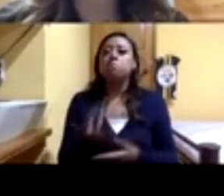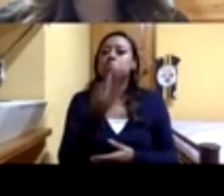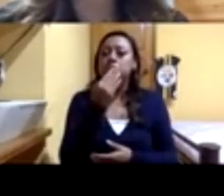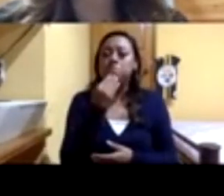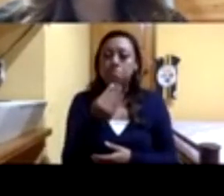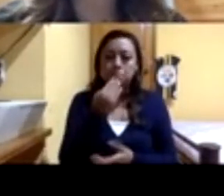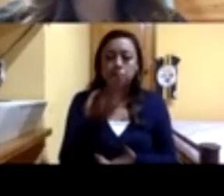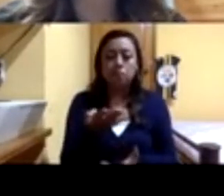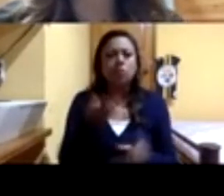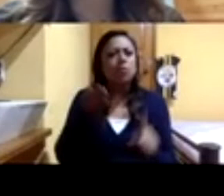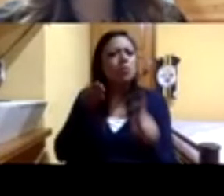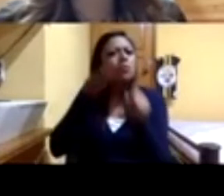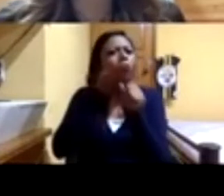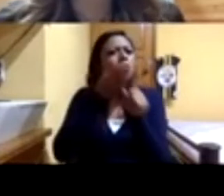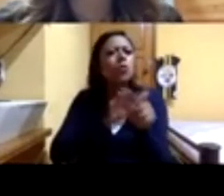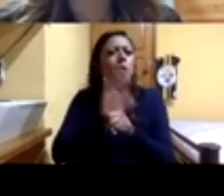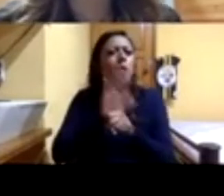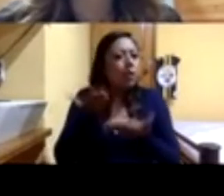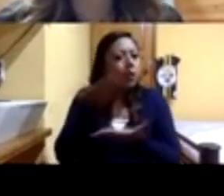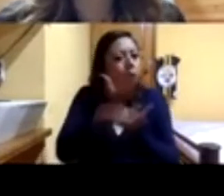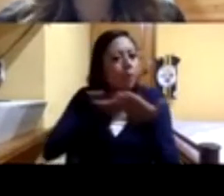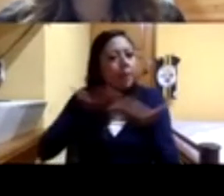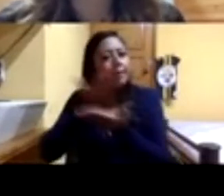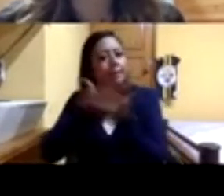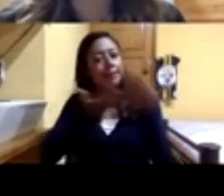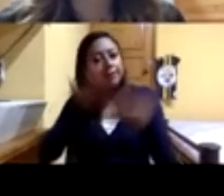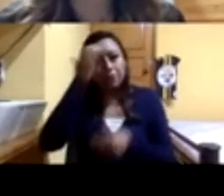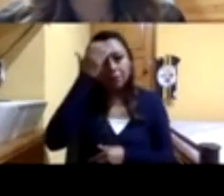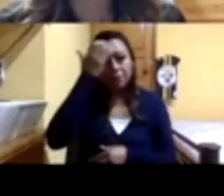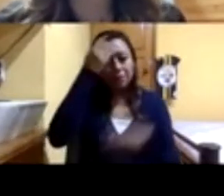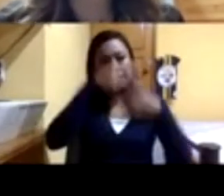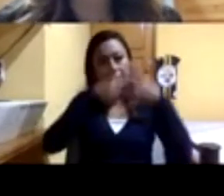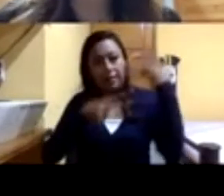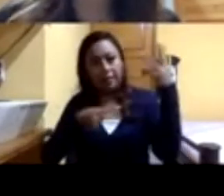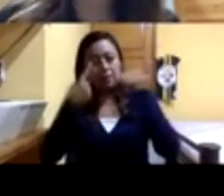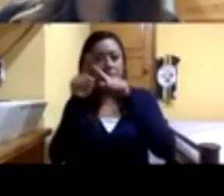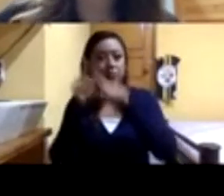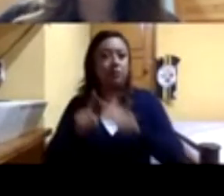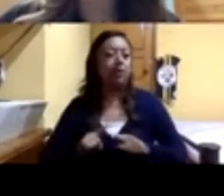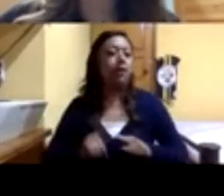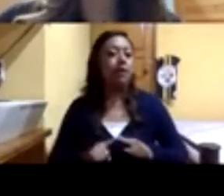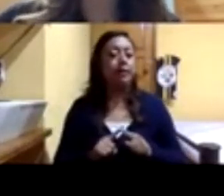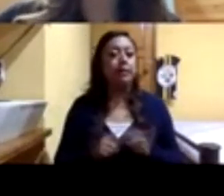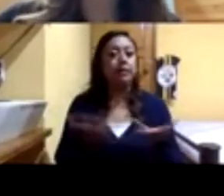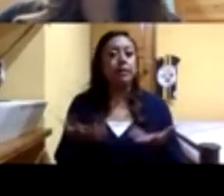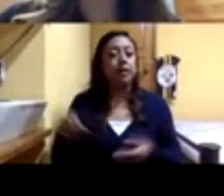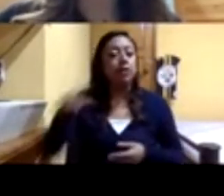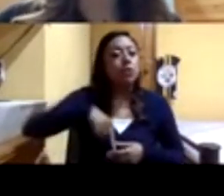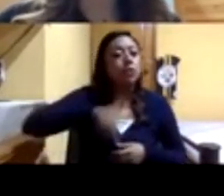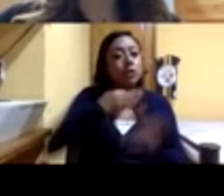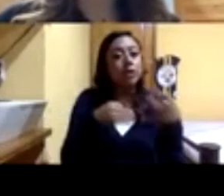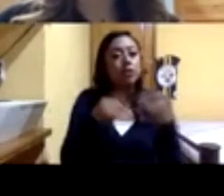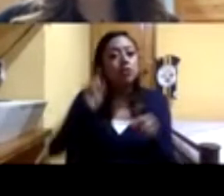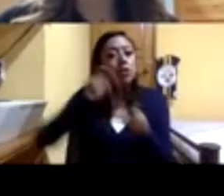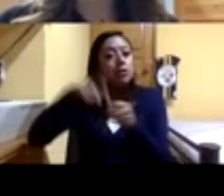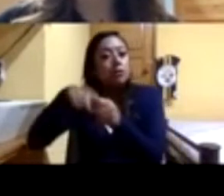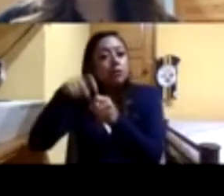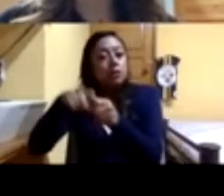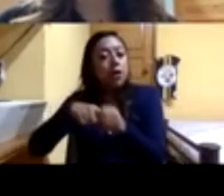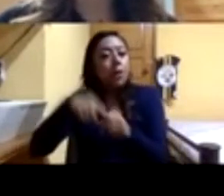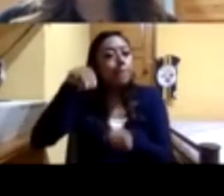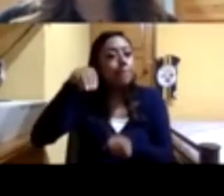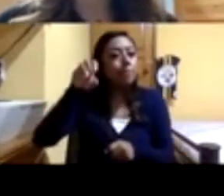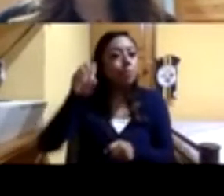compartir conocimiento con las compañeras y compañeros que forman parte de los módulos de atención legislativa, escuchar